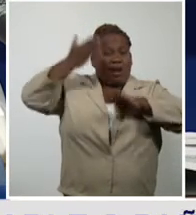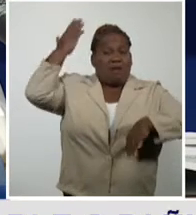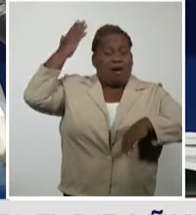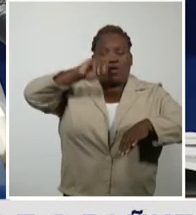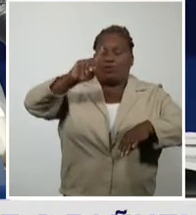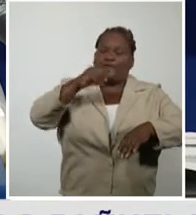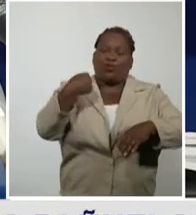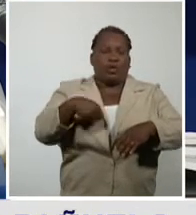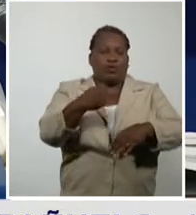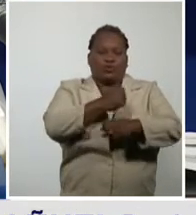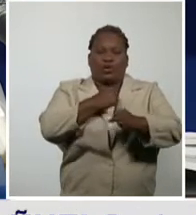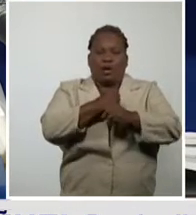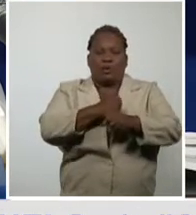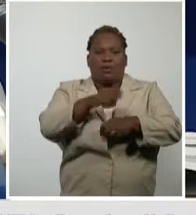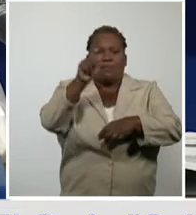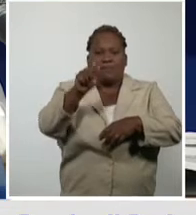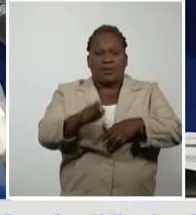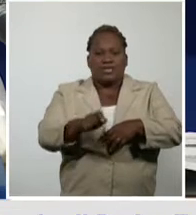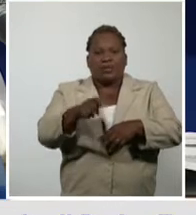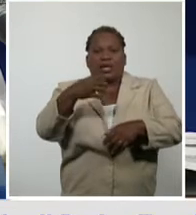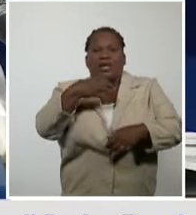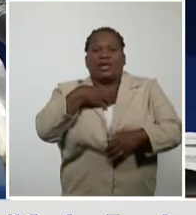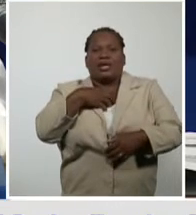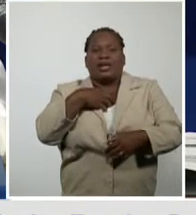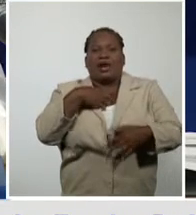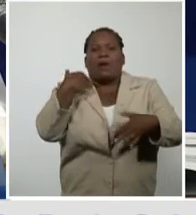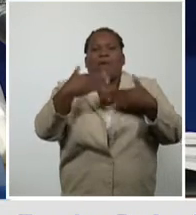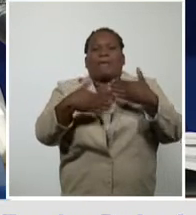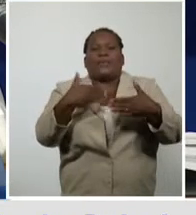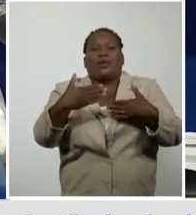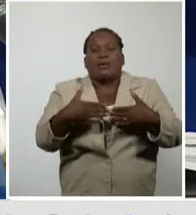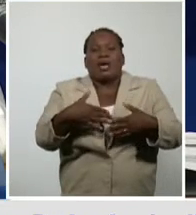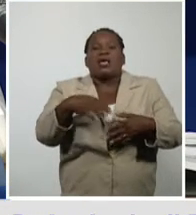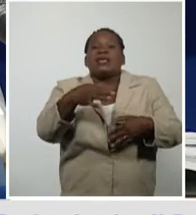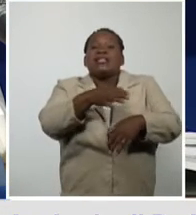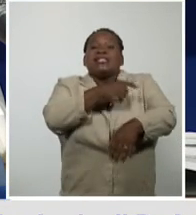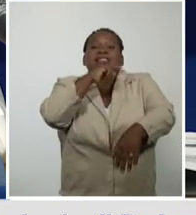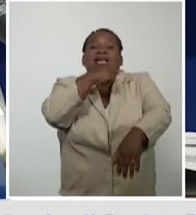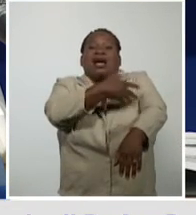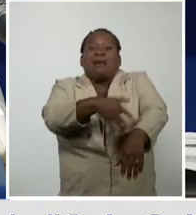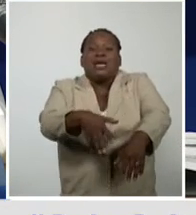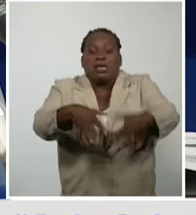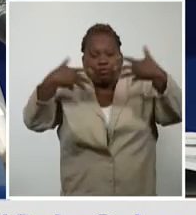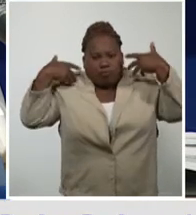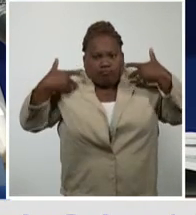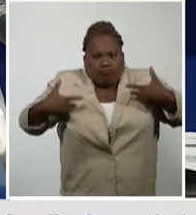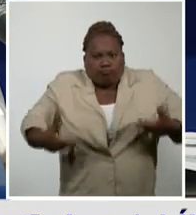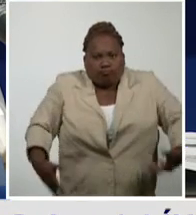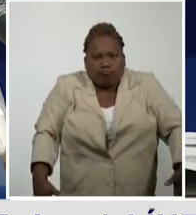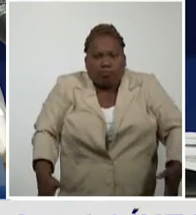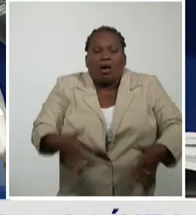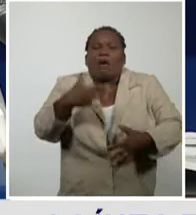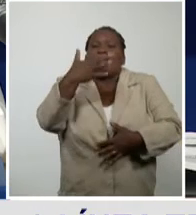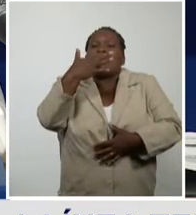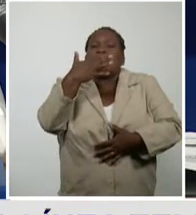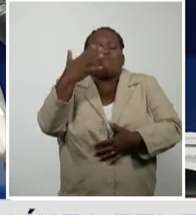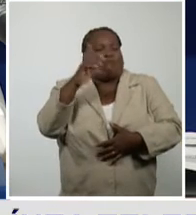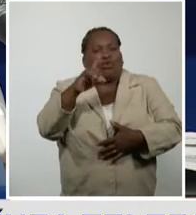Una persona que tenga una hemoptisis masiva, o sea, un sangramiento por la boca masivo, no debe